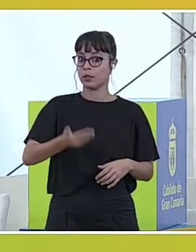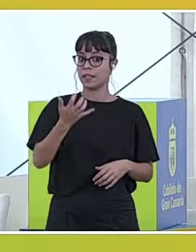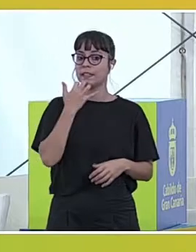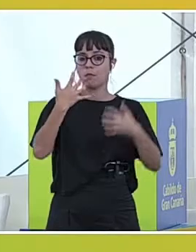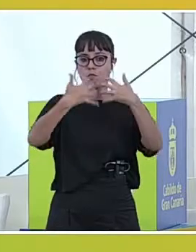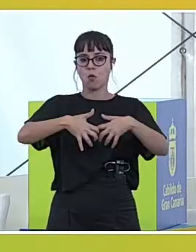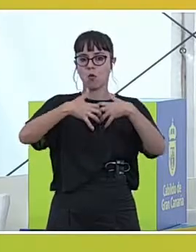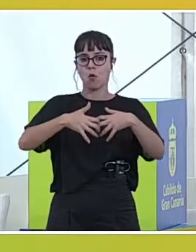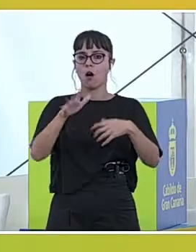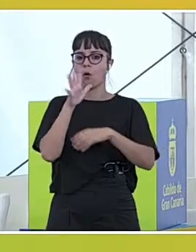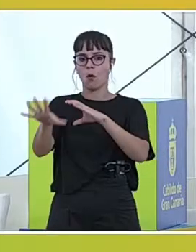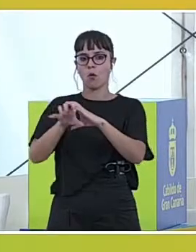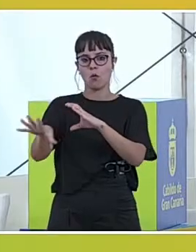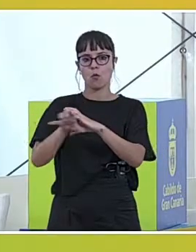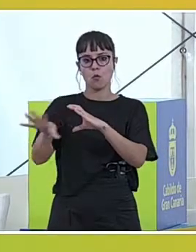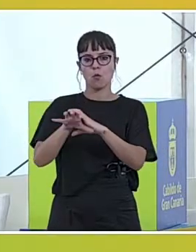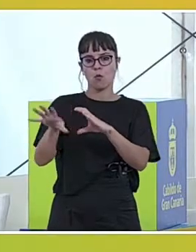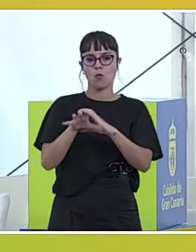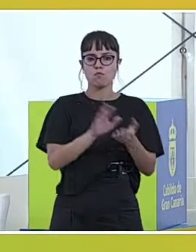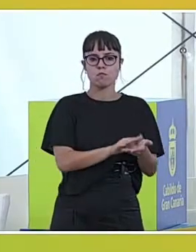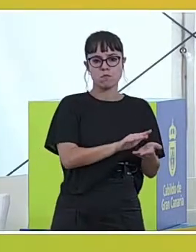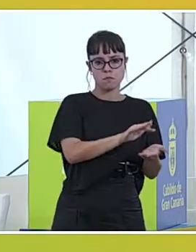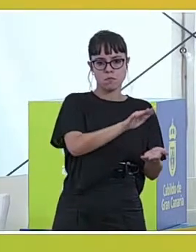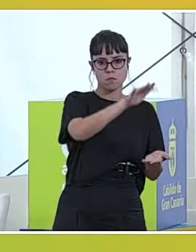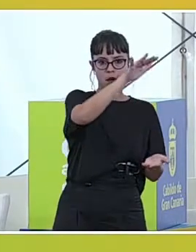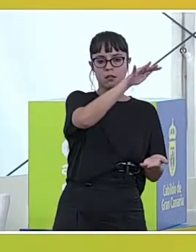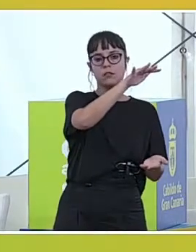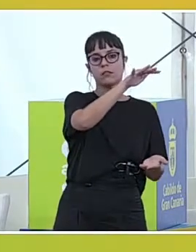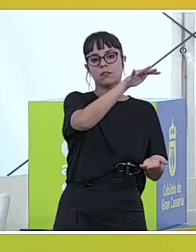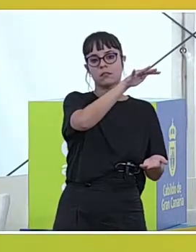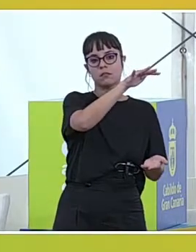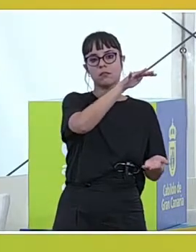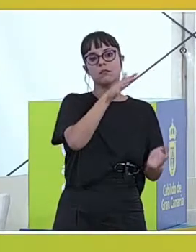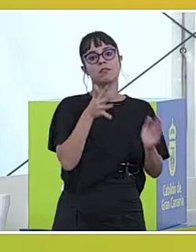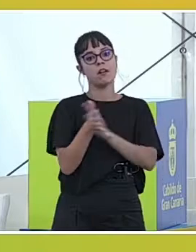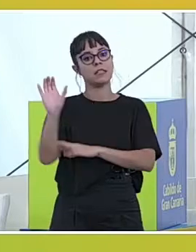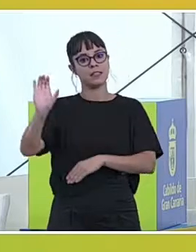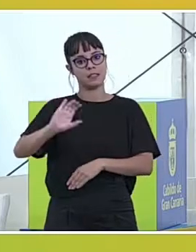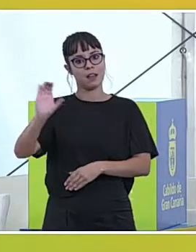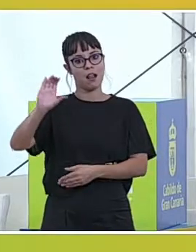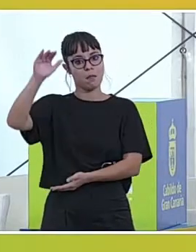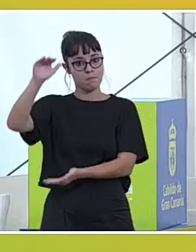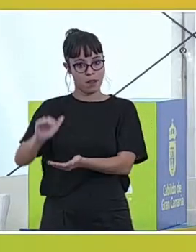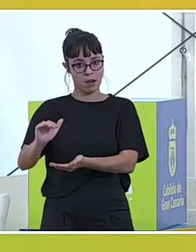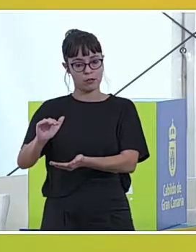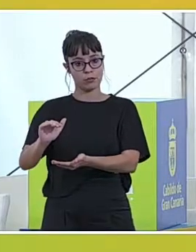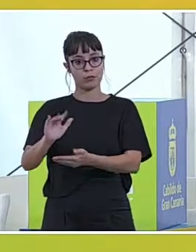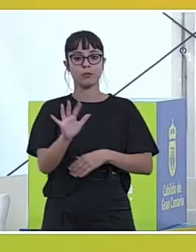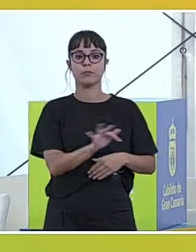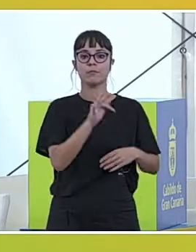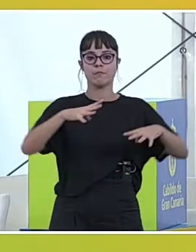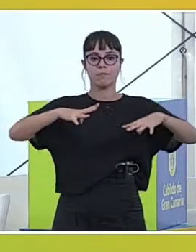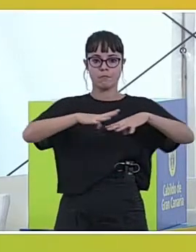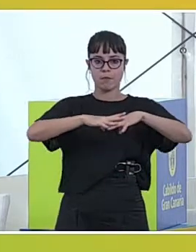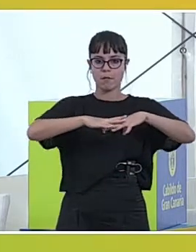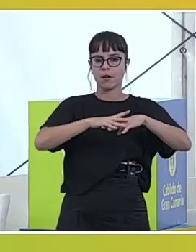conversión obtendremos menor cantidad, menor concentración de salmuera. Y las membranas, dependiendo de